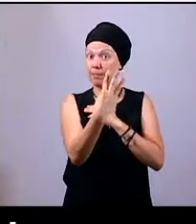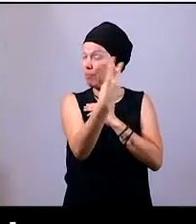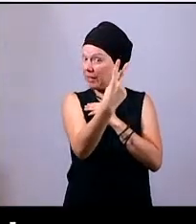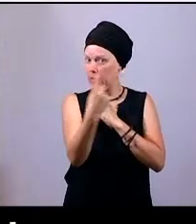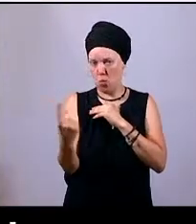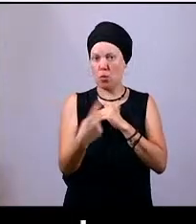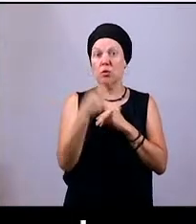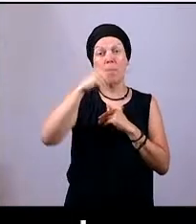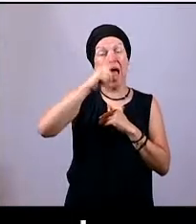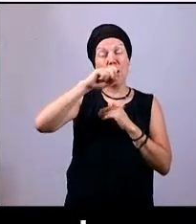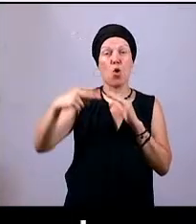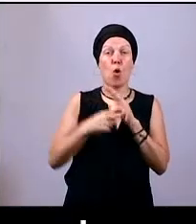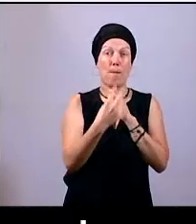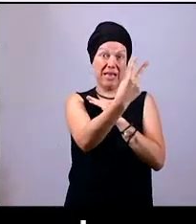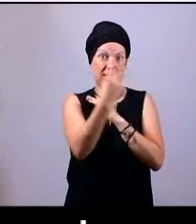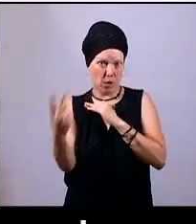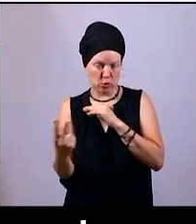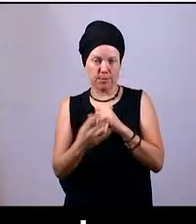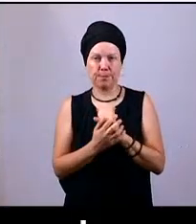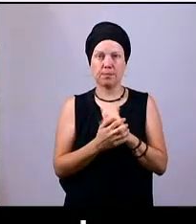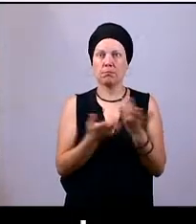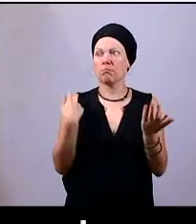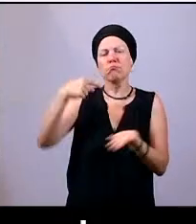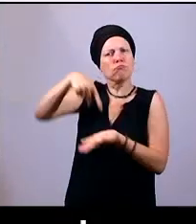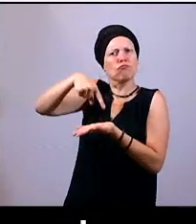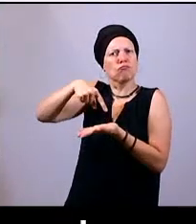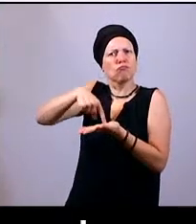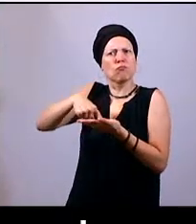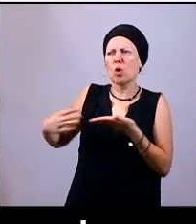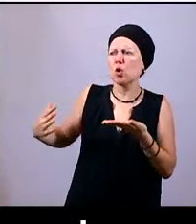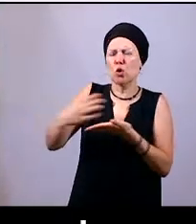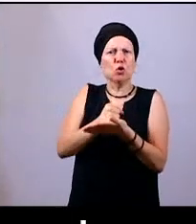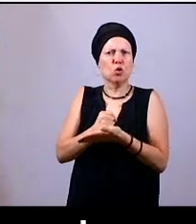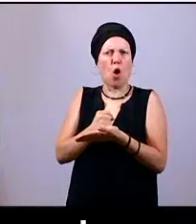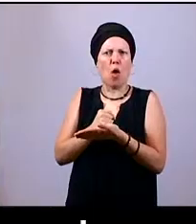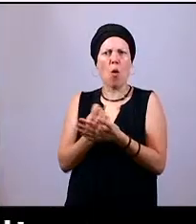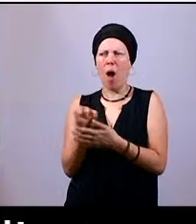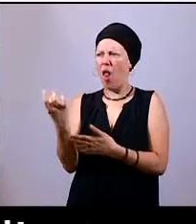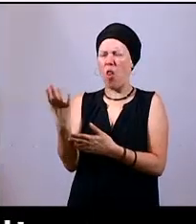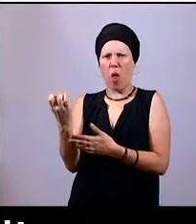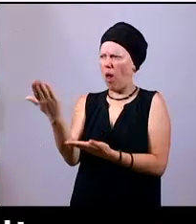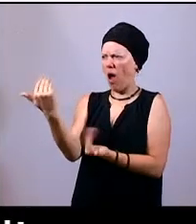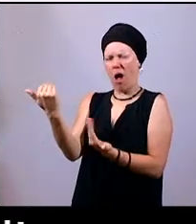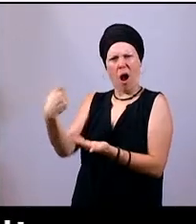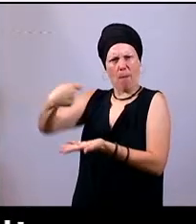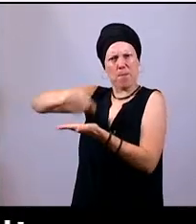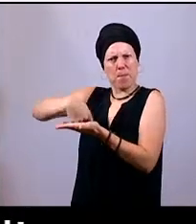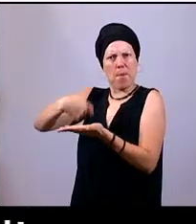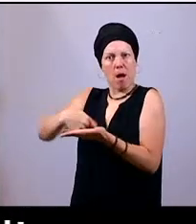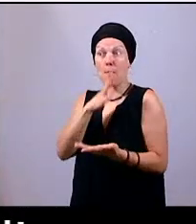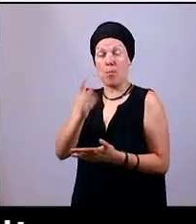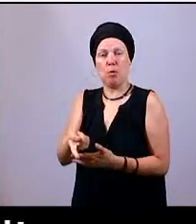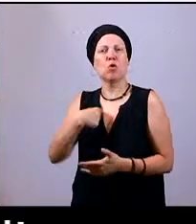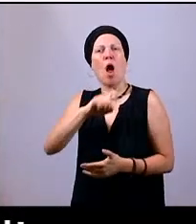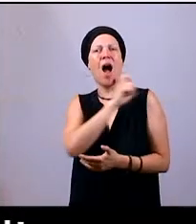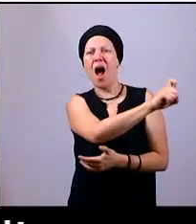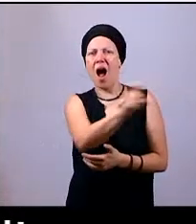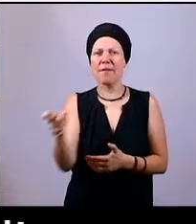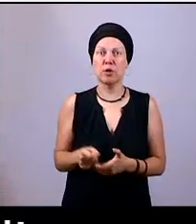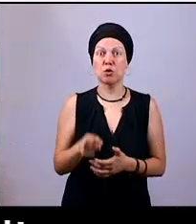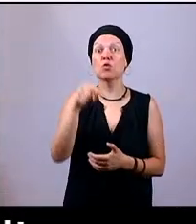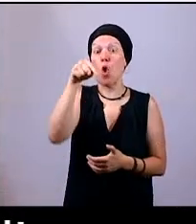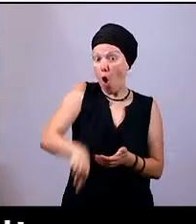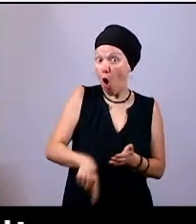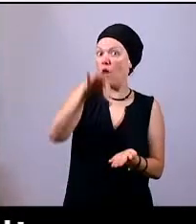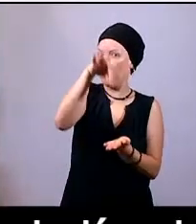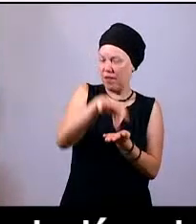del año 2022. Reivindicamos todas y cada una de las deudas y por eso les anuncio que en el día de